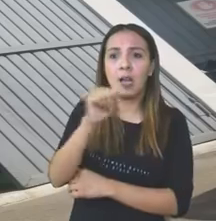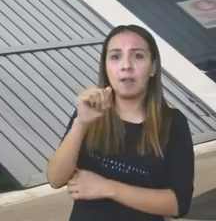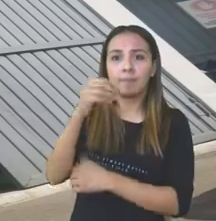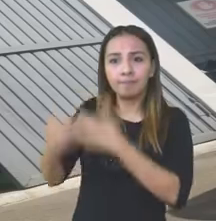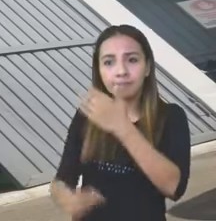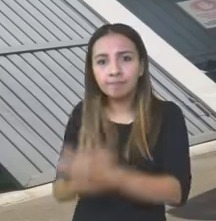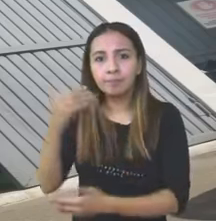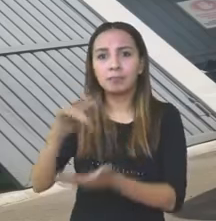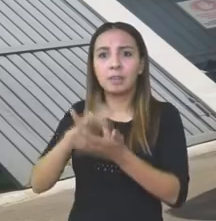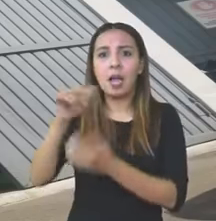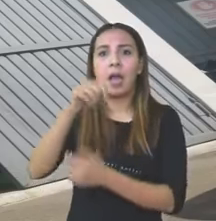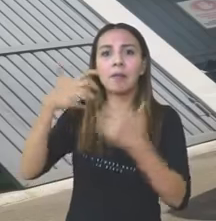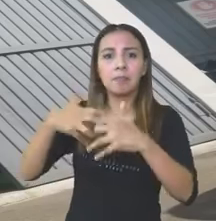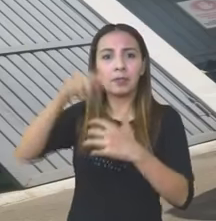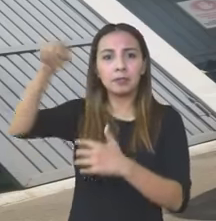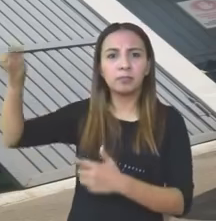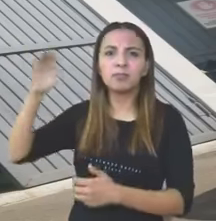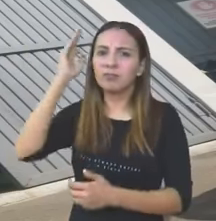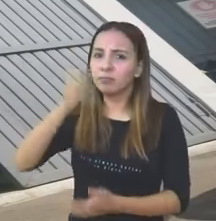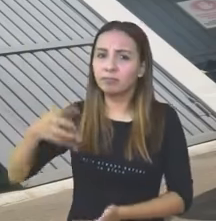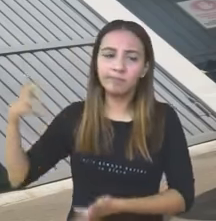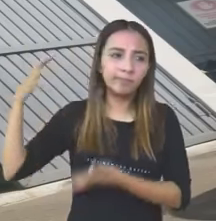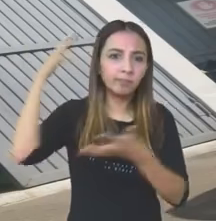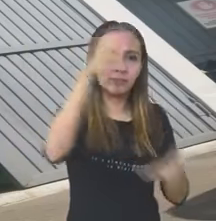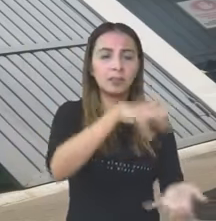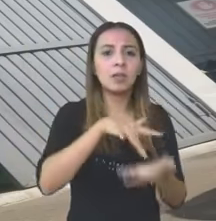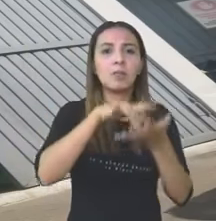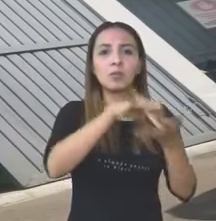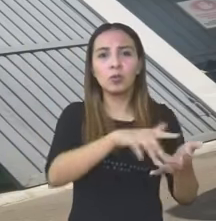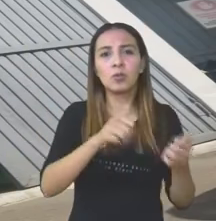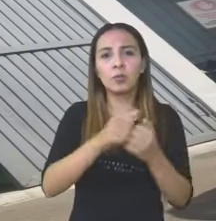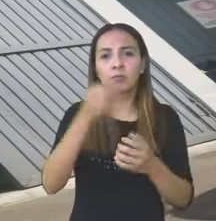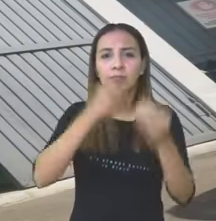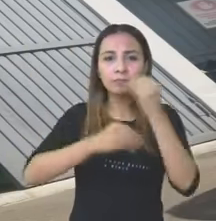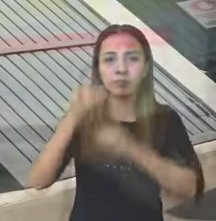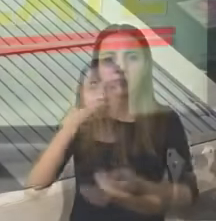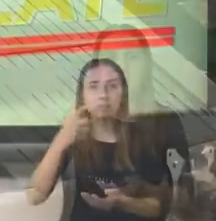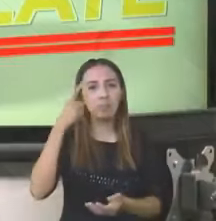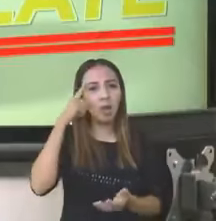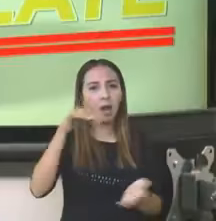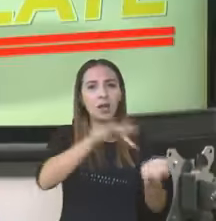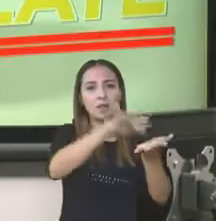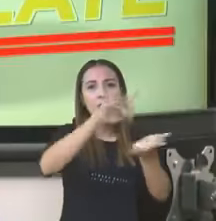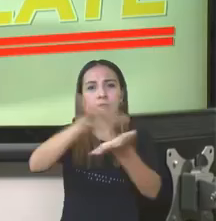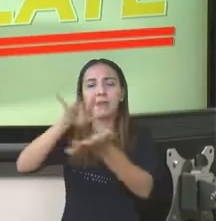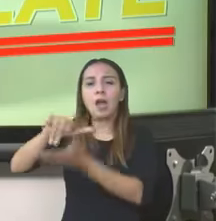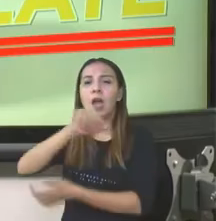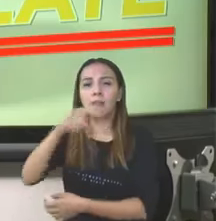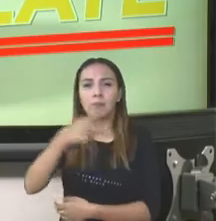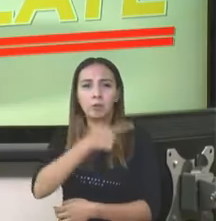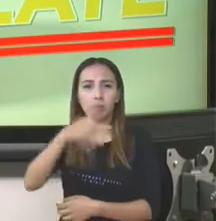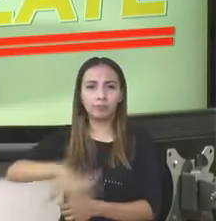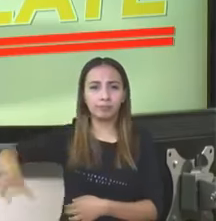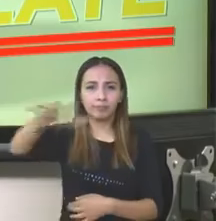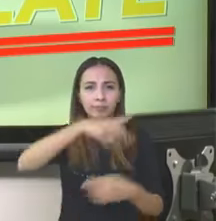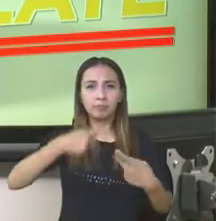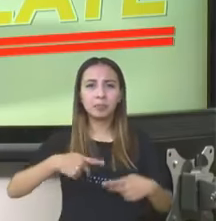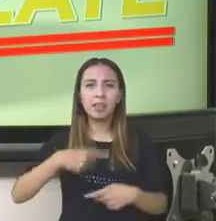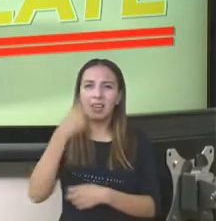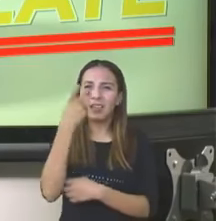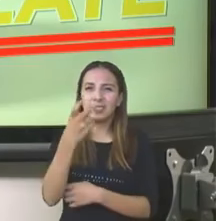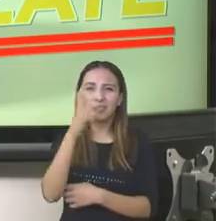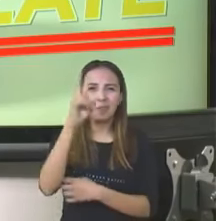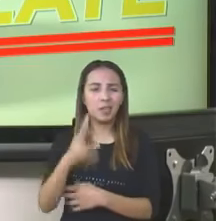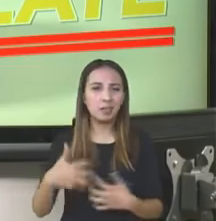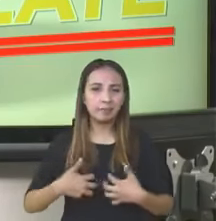dan gustosamente para llegar con sus despensas o productos o verduras a la gente más necesitada. Eso es de